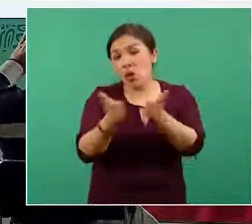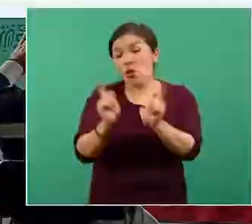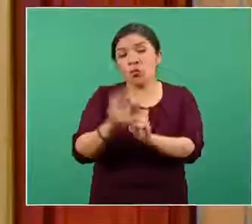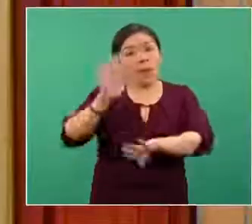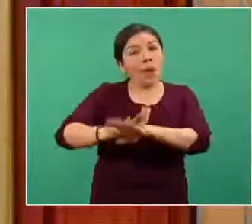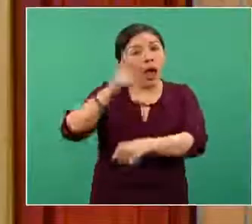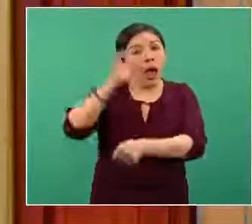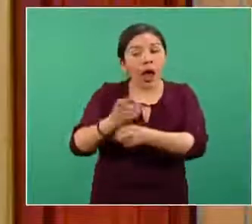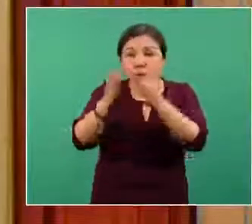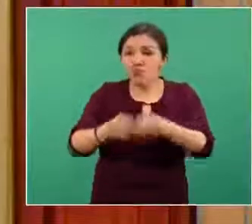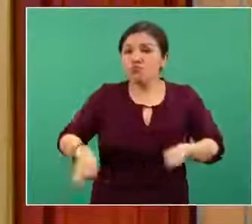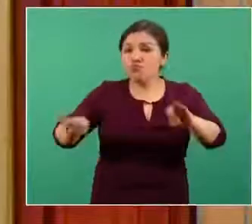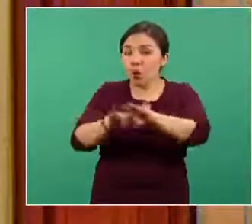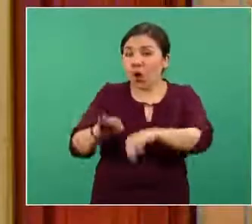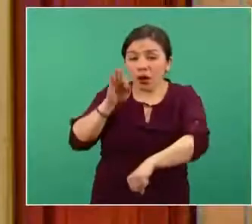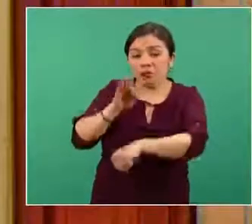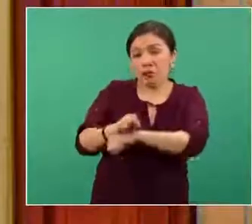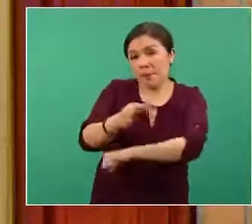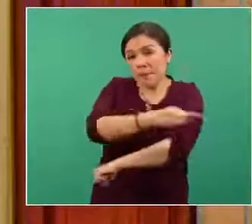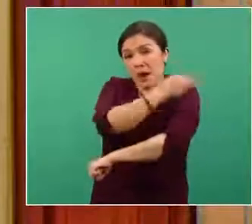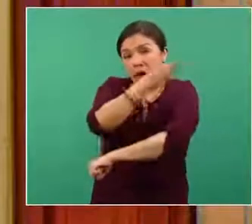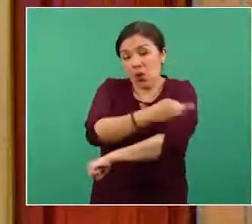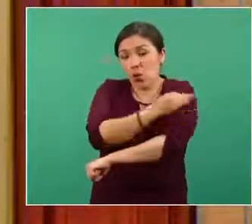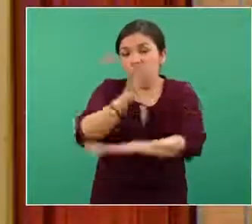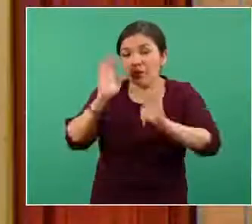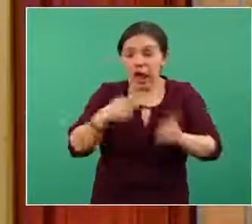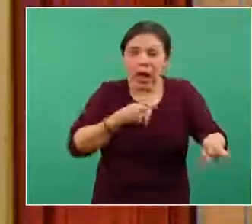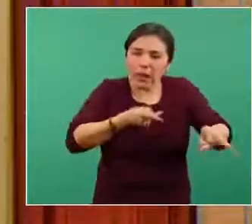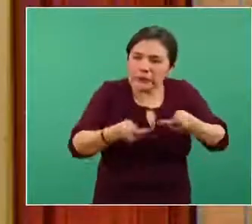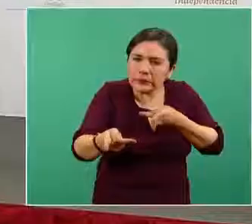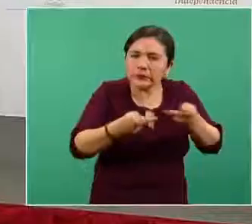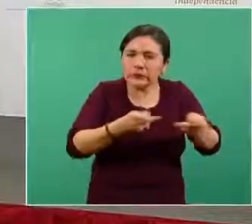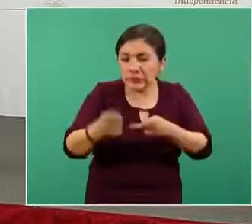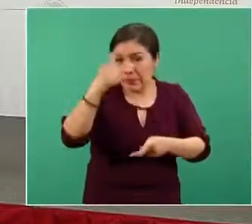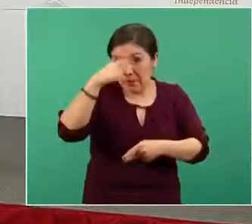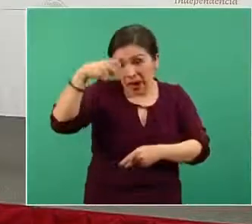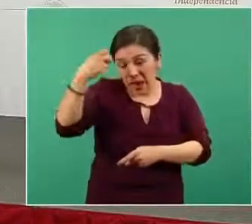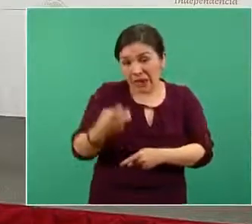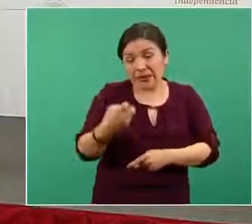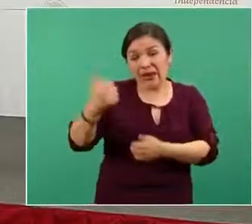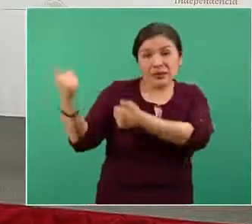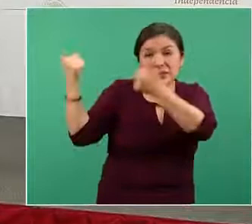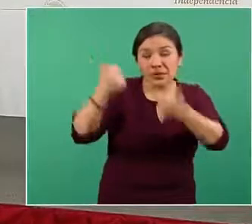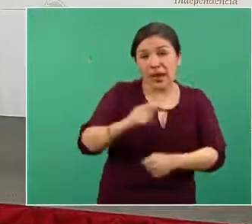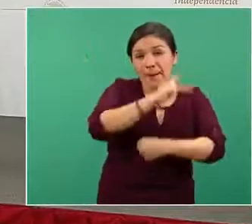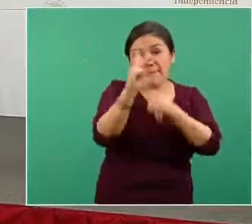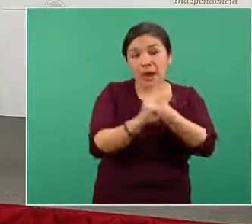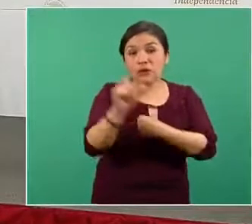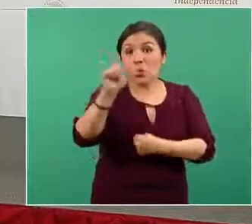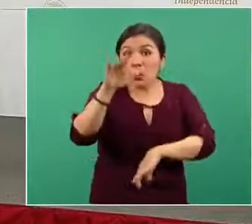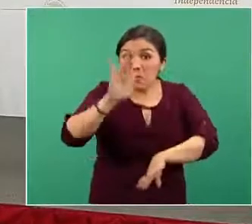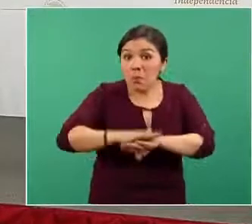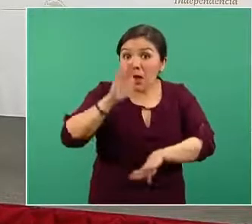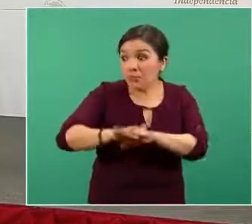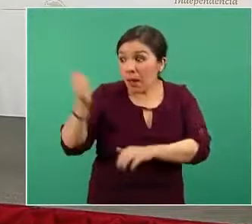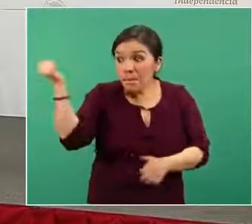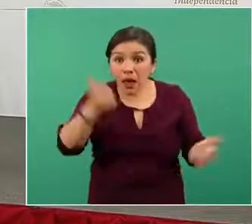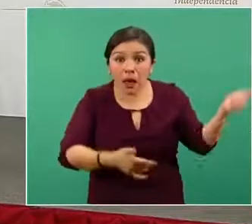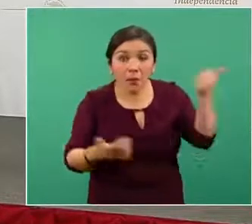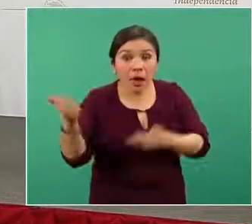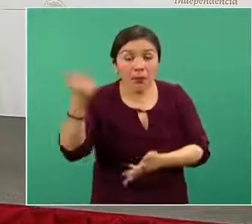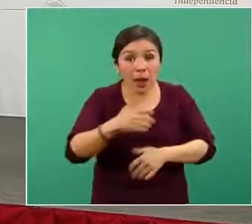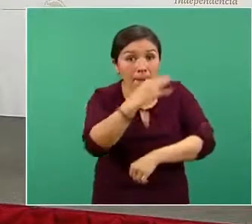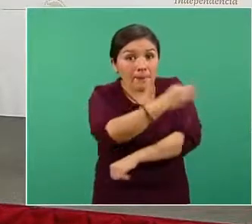para recibir las dosis de vacunas que están arribando al país. En la medida que lleguen más dosis de vacunas,